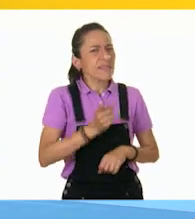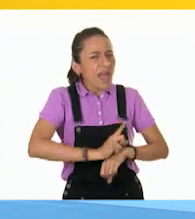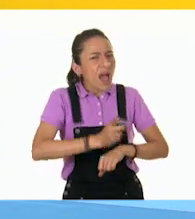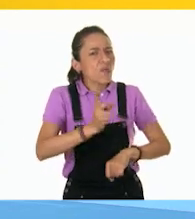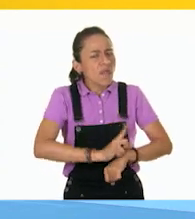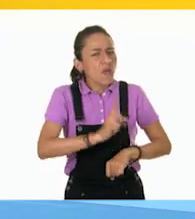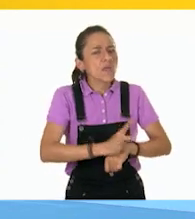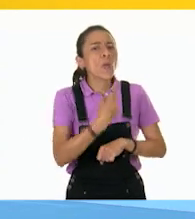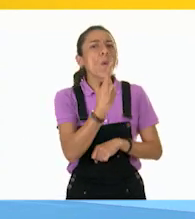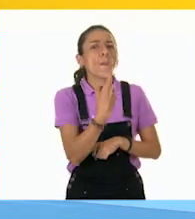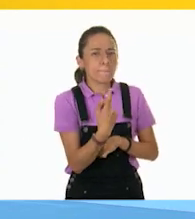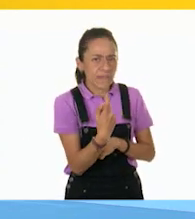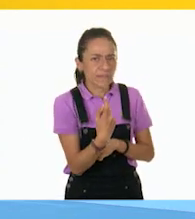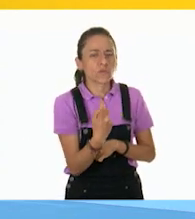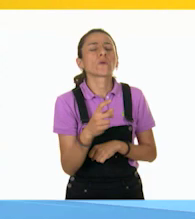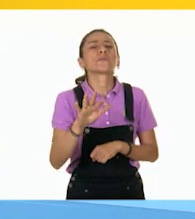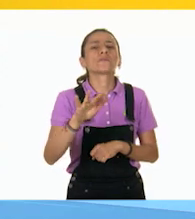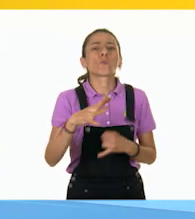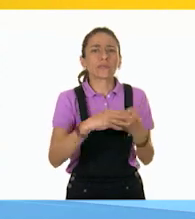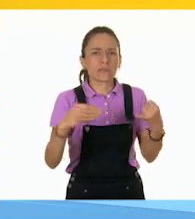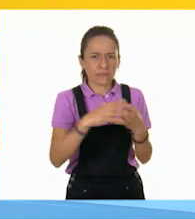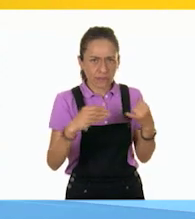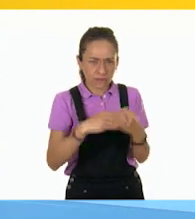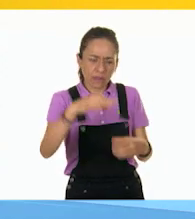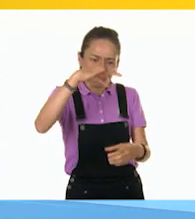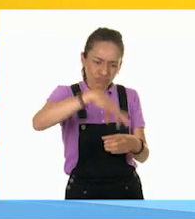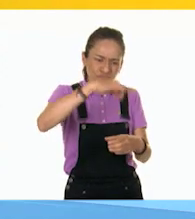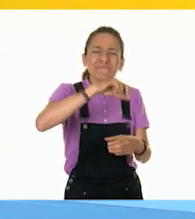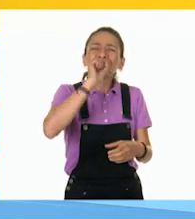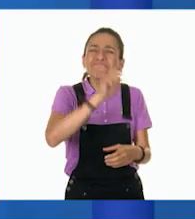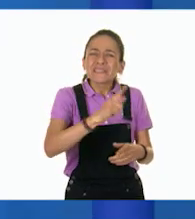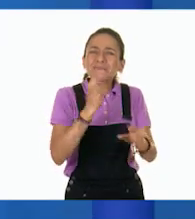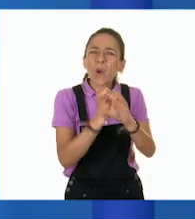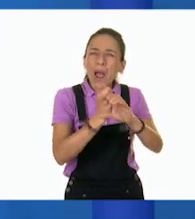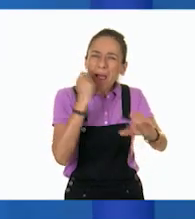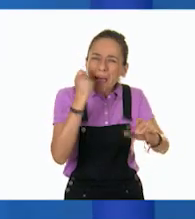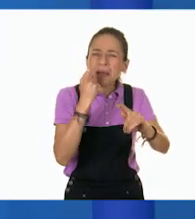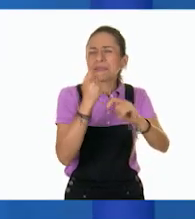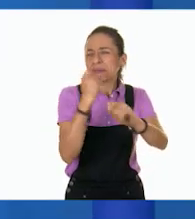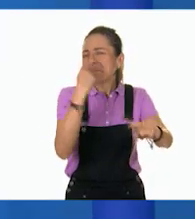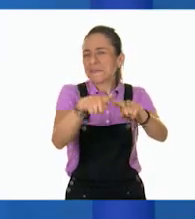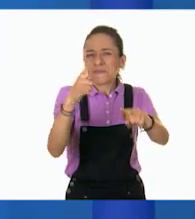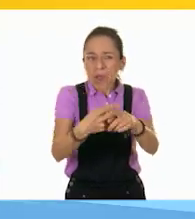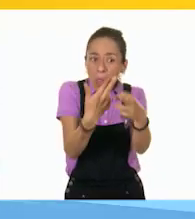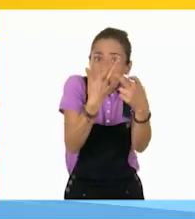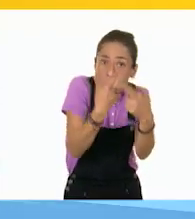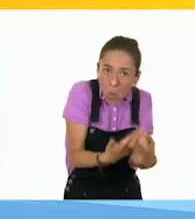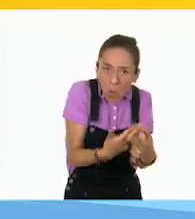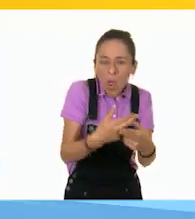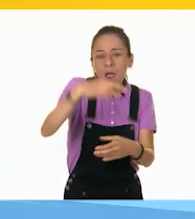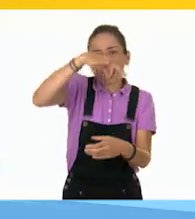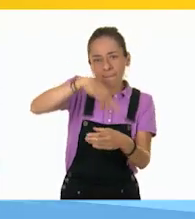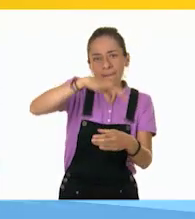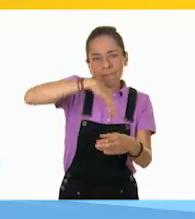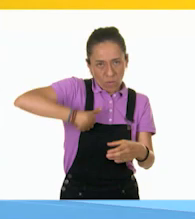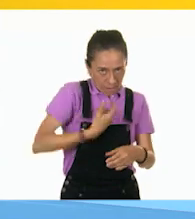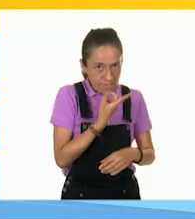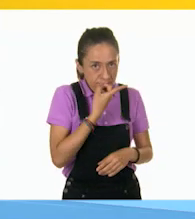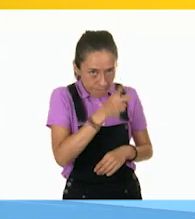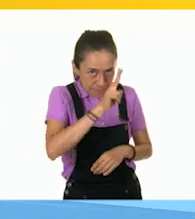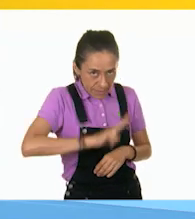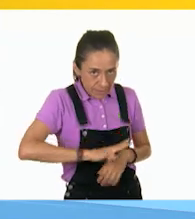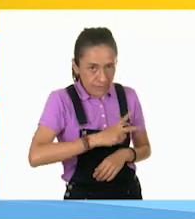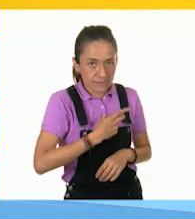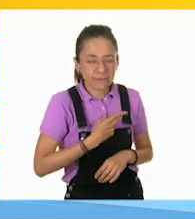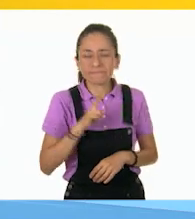$1.50, que le sobraba del dinero de su transporte, ¿verdad? Uh-huh. Bueno, anotemos cuánto dinero tenía